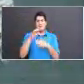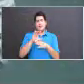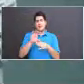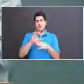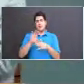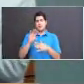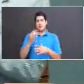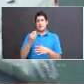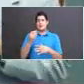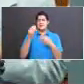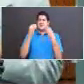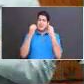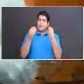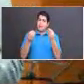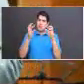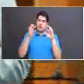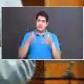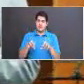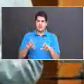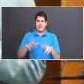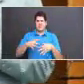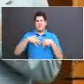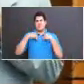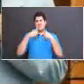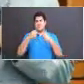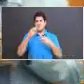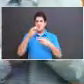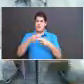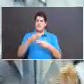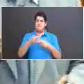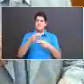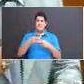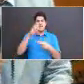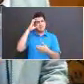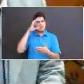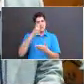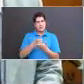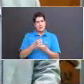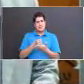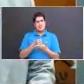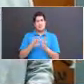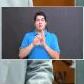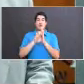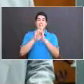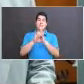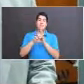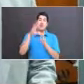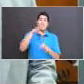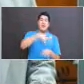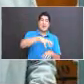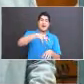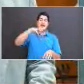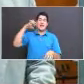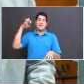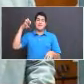a mucha gente le cuesta creer. Por ejemplo, el arrebatamiento.